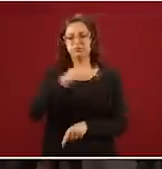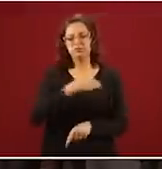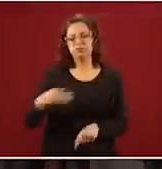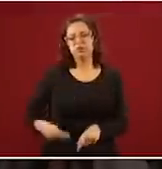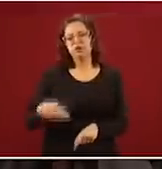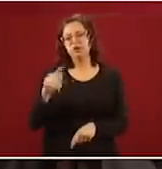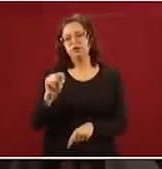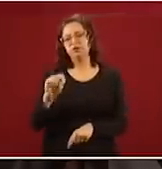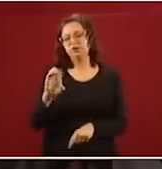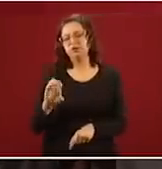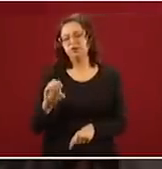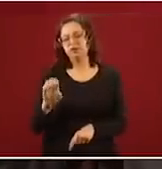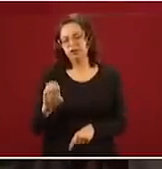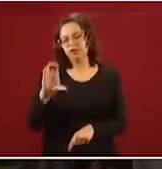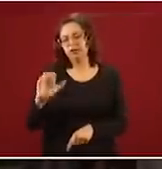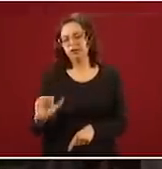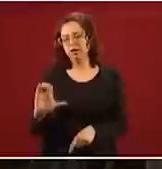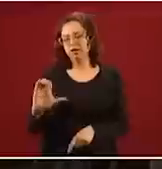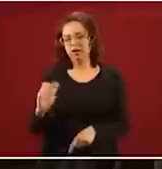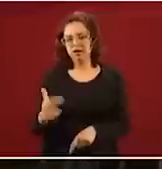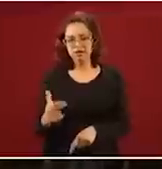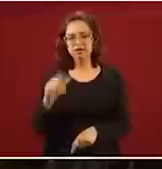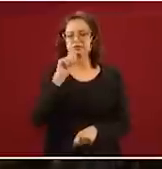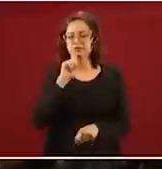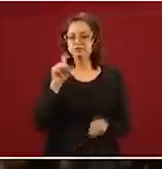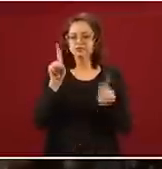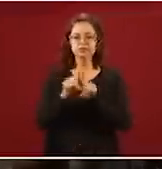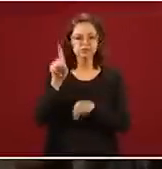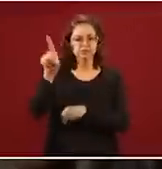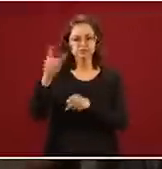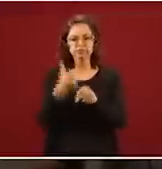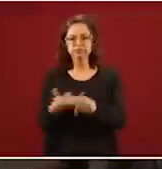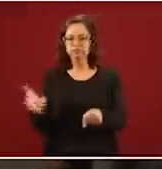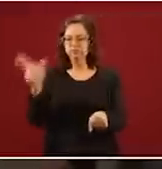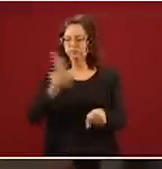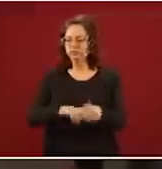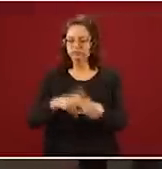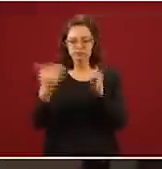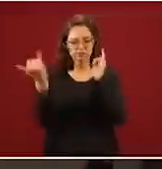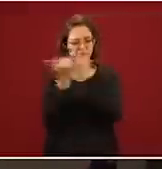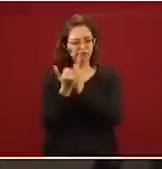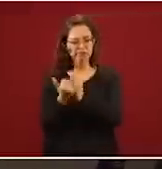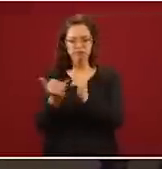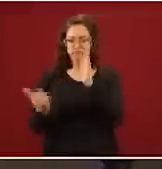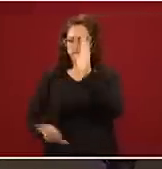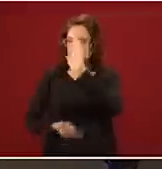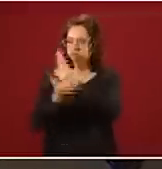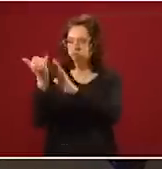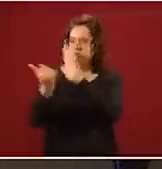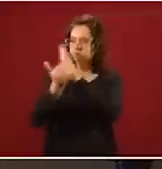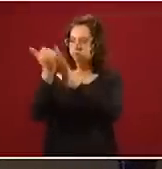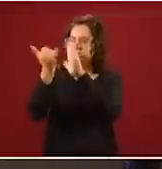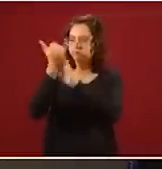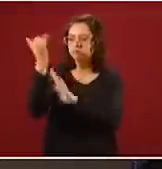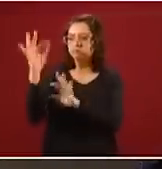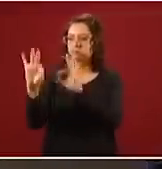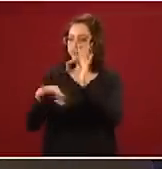un hospital, lo mismo, construido,